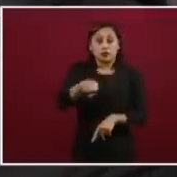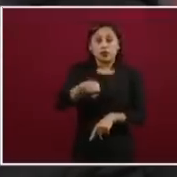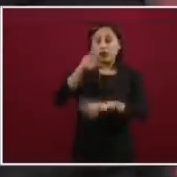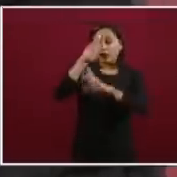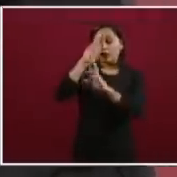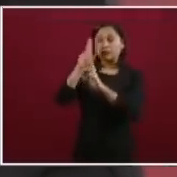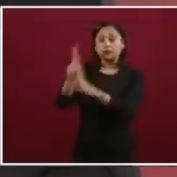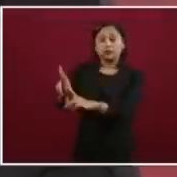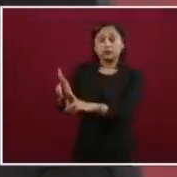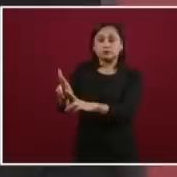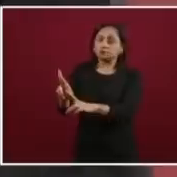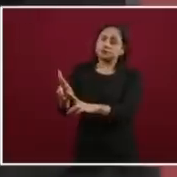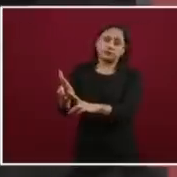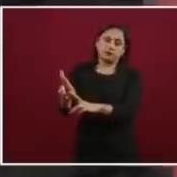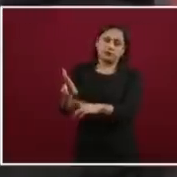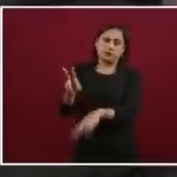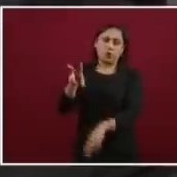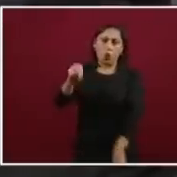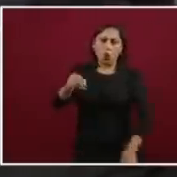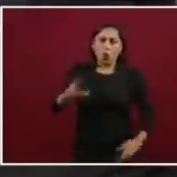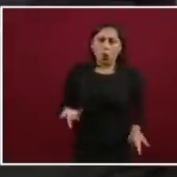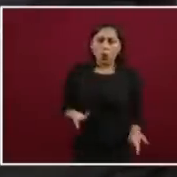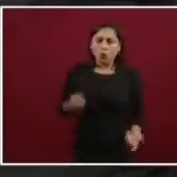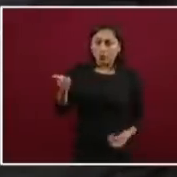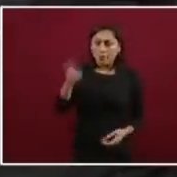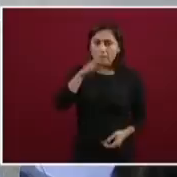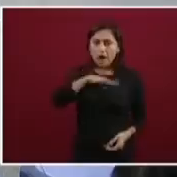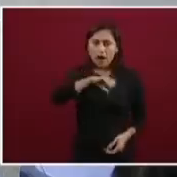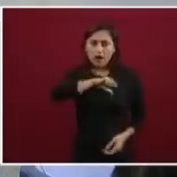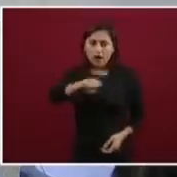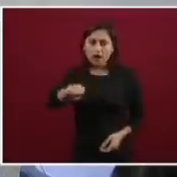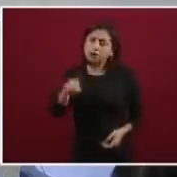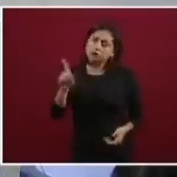el que comete un delito va a ser castigado